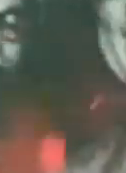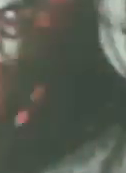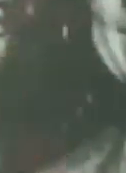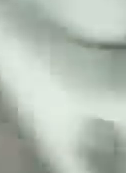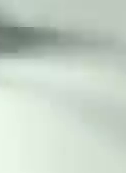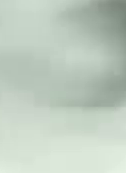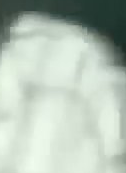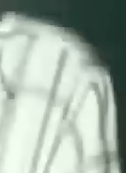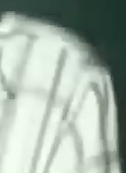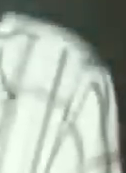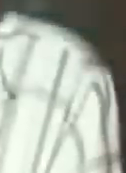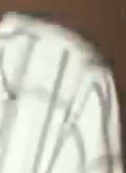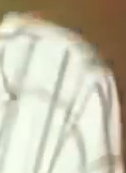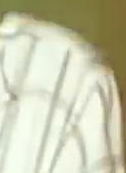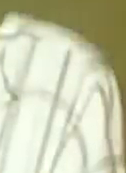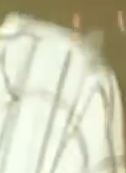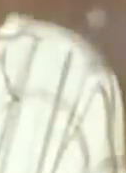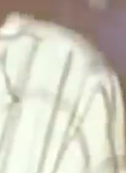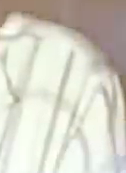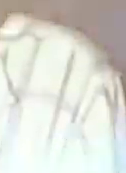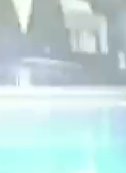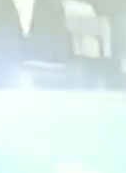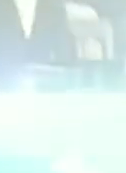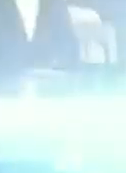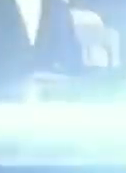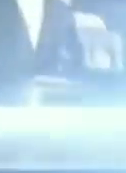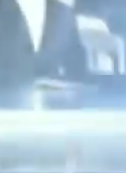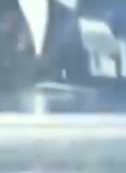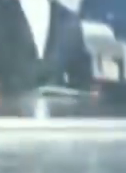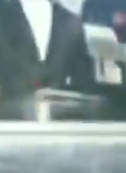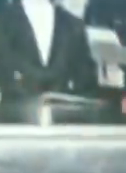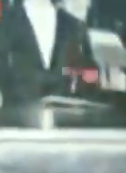manto del cuento dice fabricio verdad